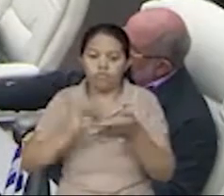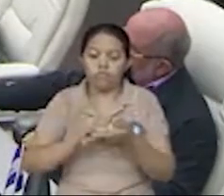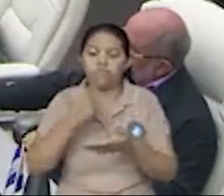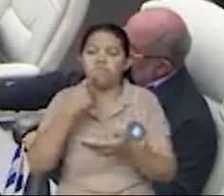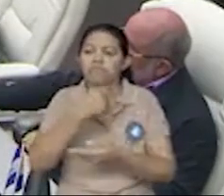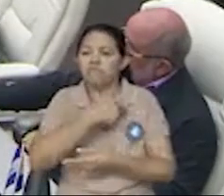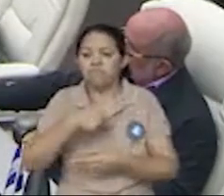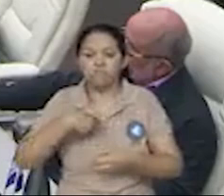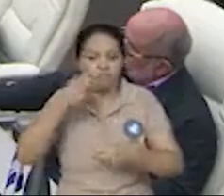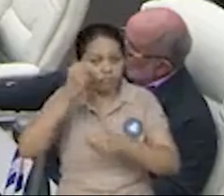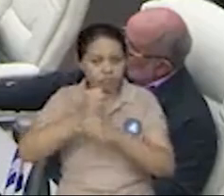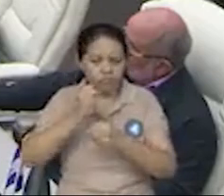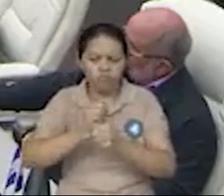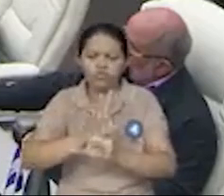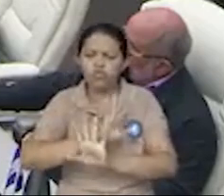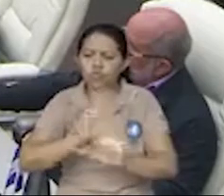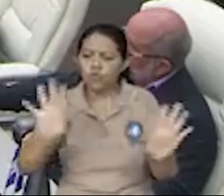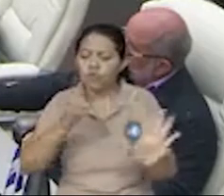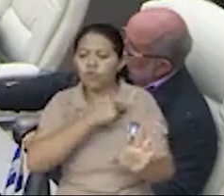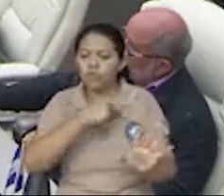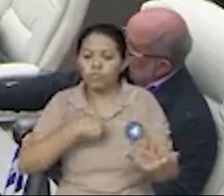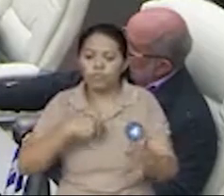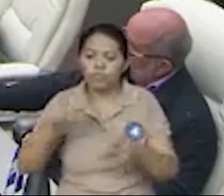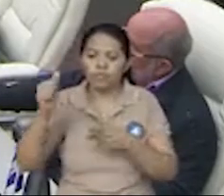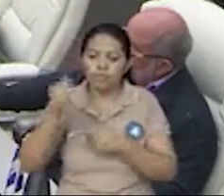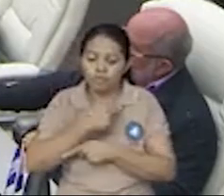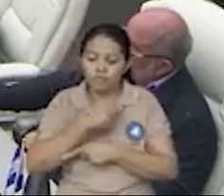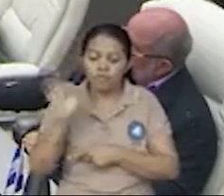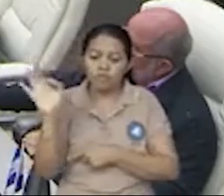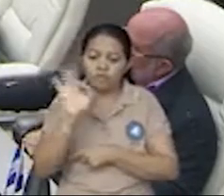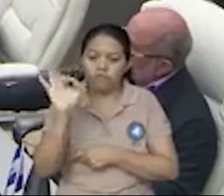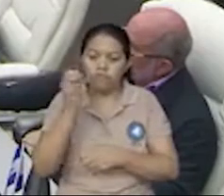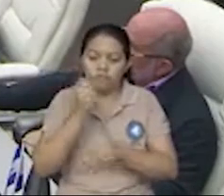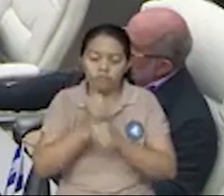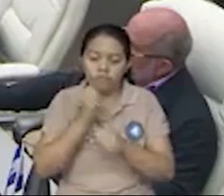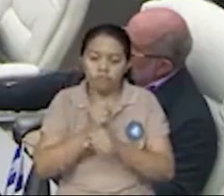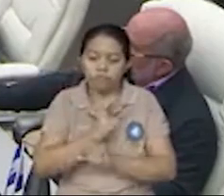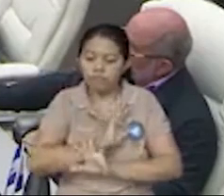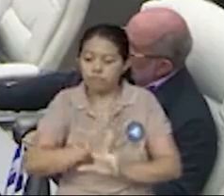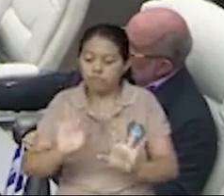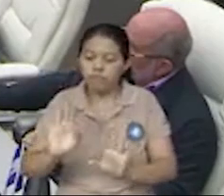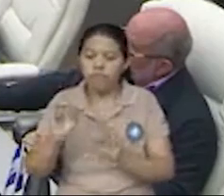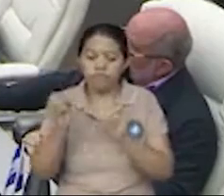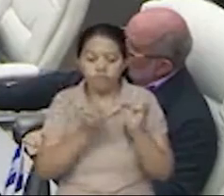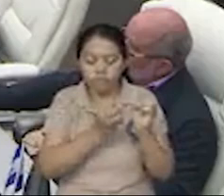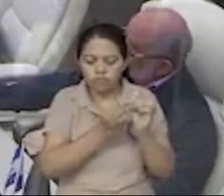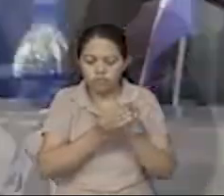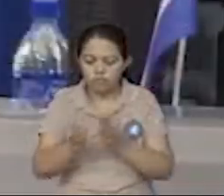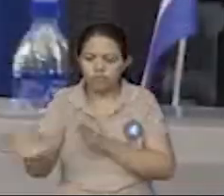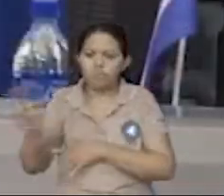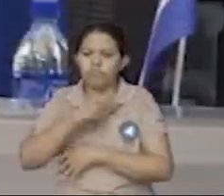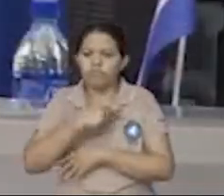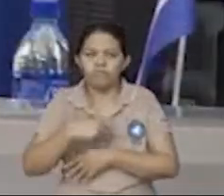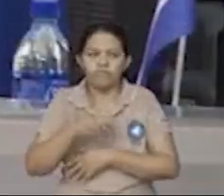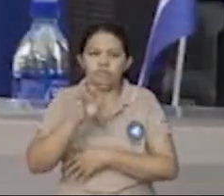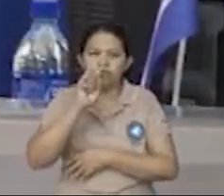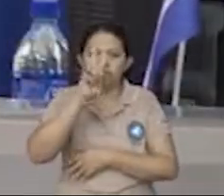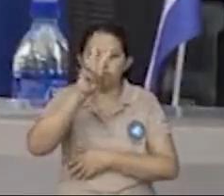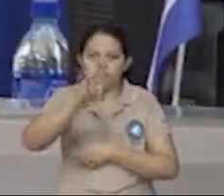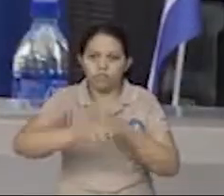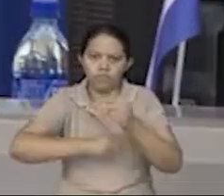se dedicarán de manera exclusiva al ejercicio de estas funciones mientras dura su periodo, que será